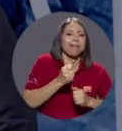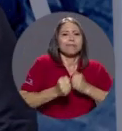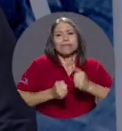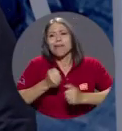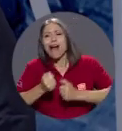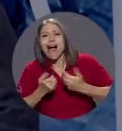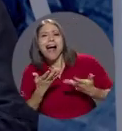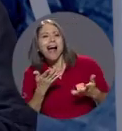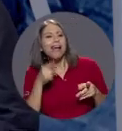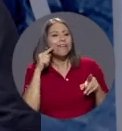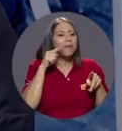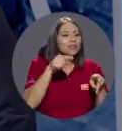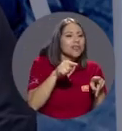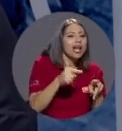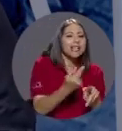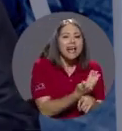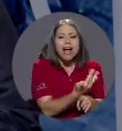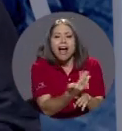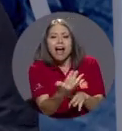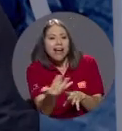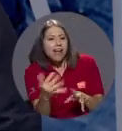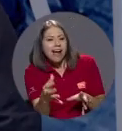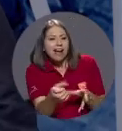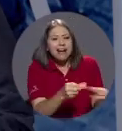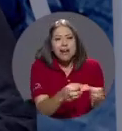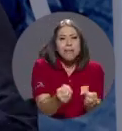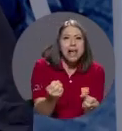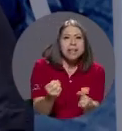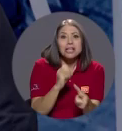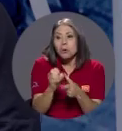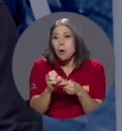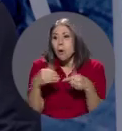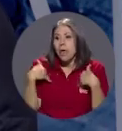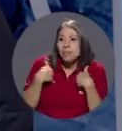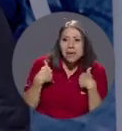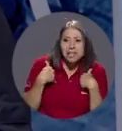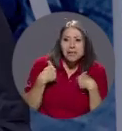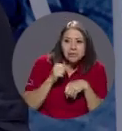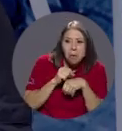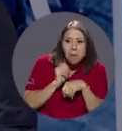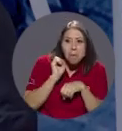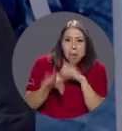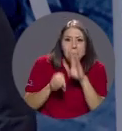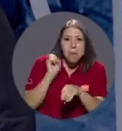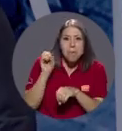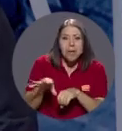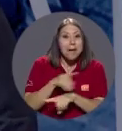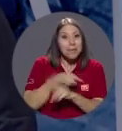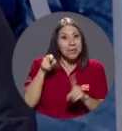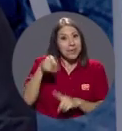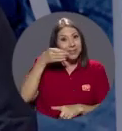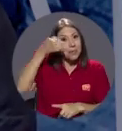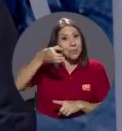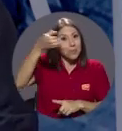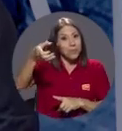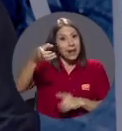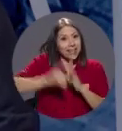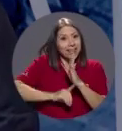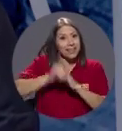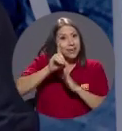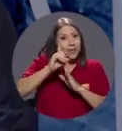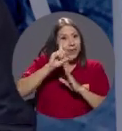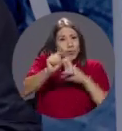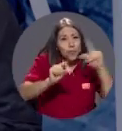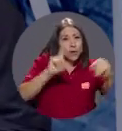a agarrar las matas, apedrear a los animalitos, ¿verdad? Era como parte de la cultura que se tenía del desarrollo